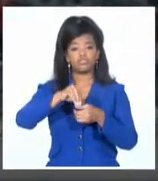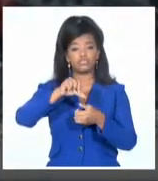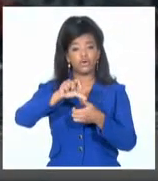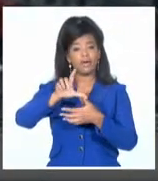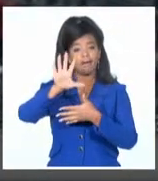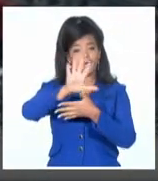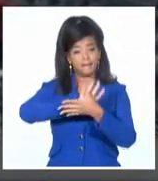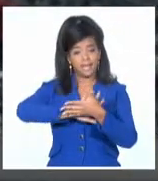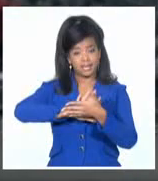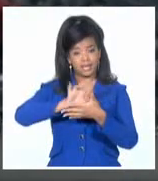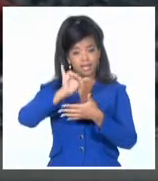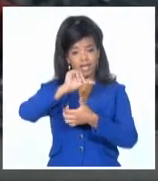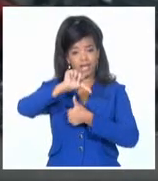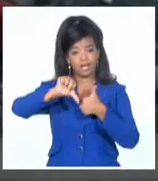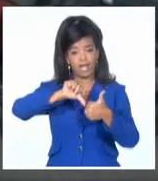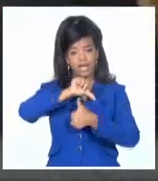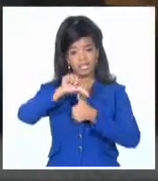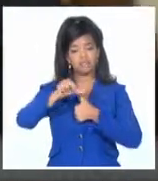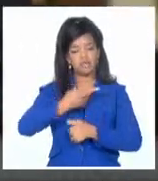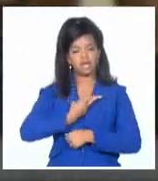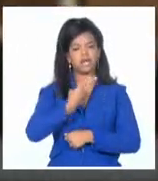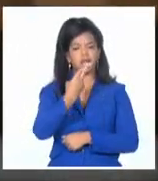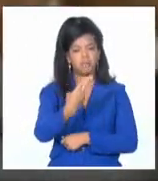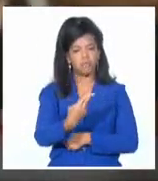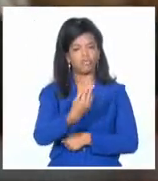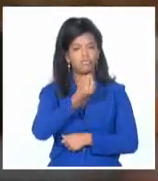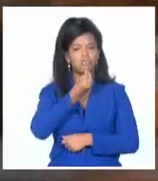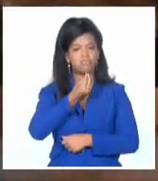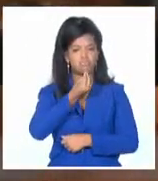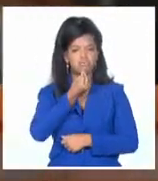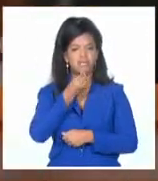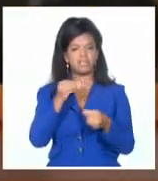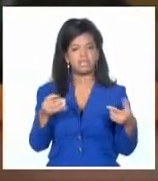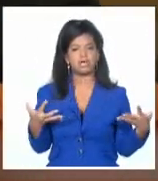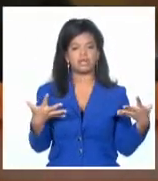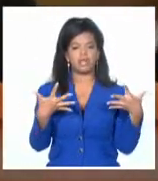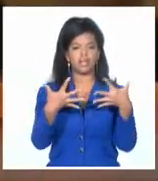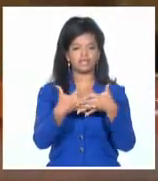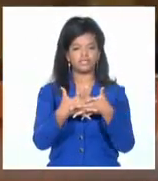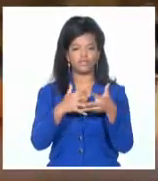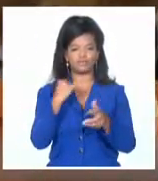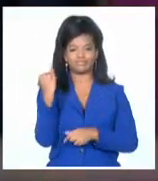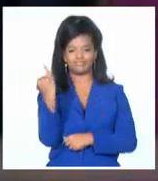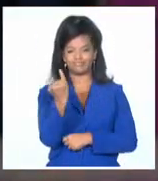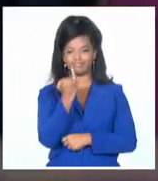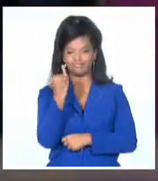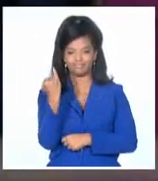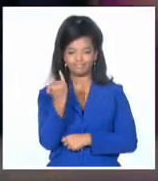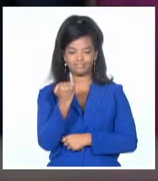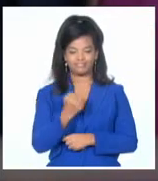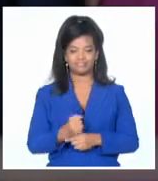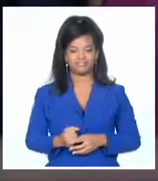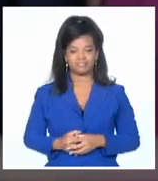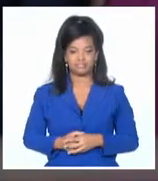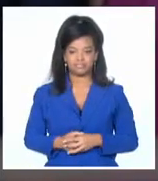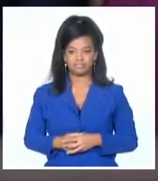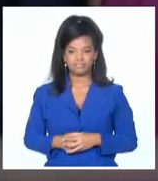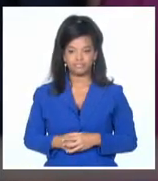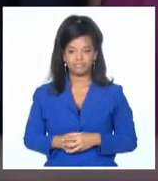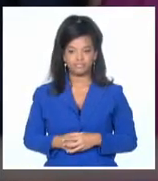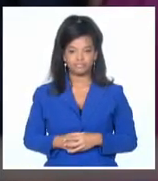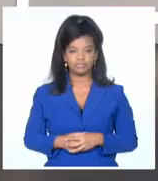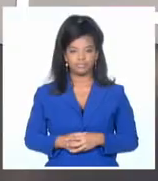responde al interés de incorporar nuevos sujetos, promover el multilateralismo y favorecer la creación de infraestructuras.